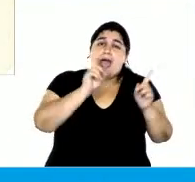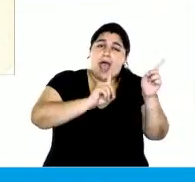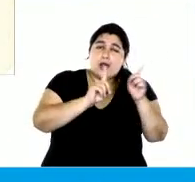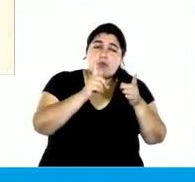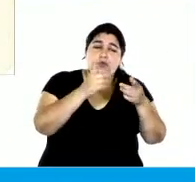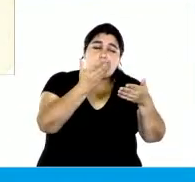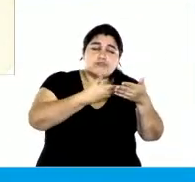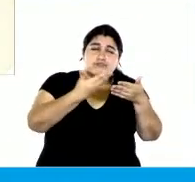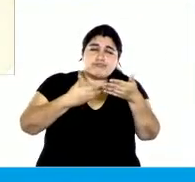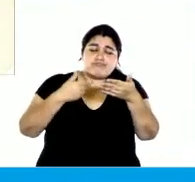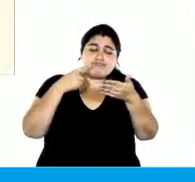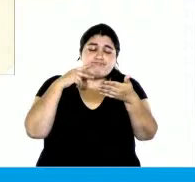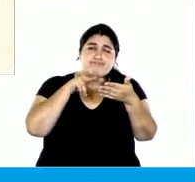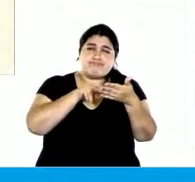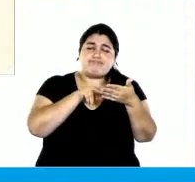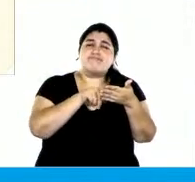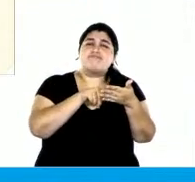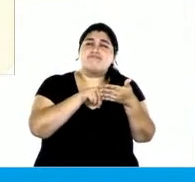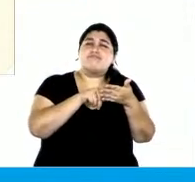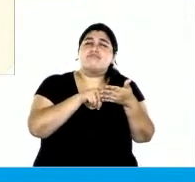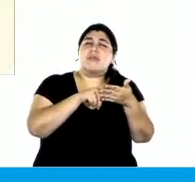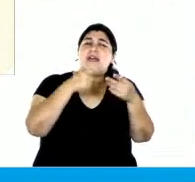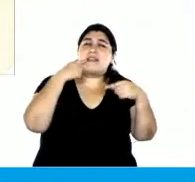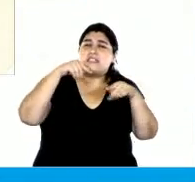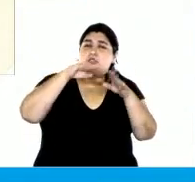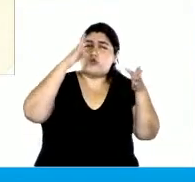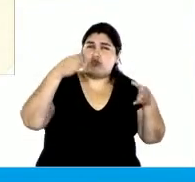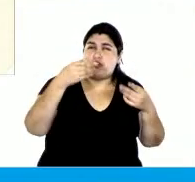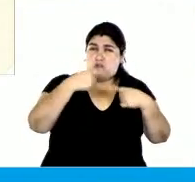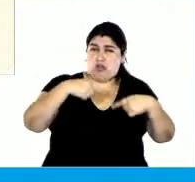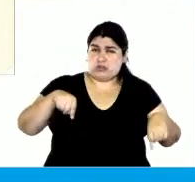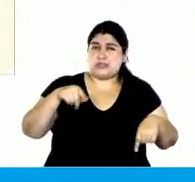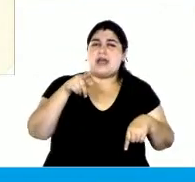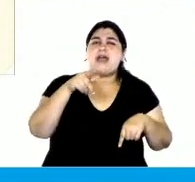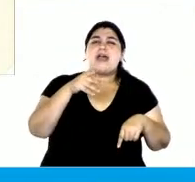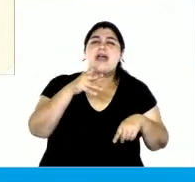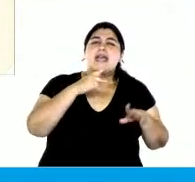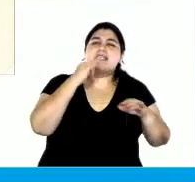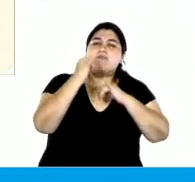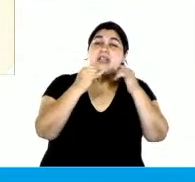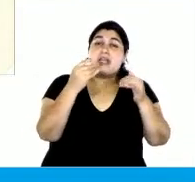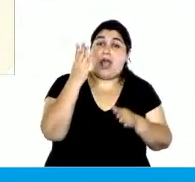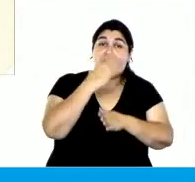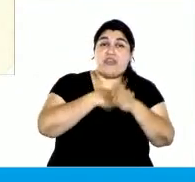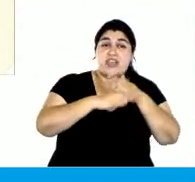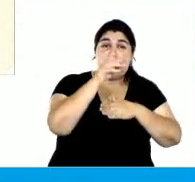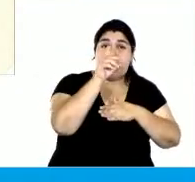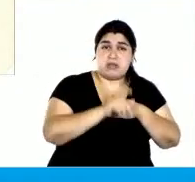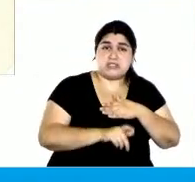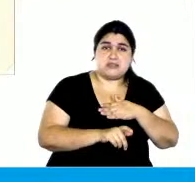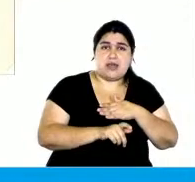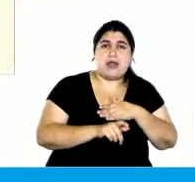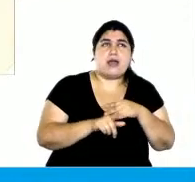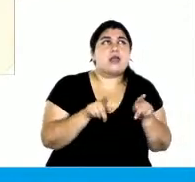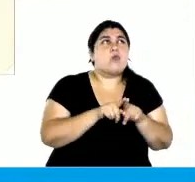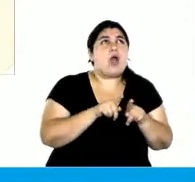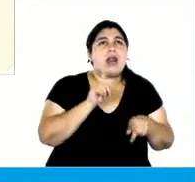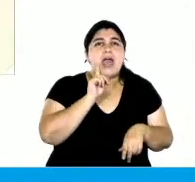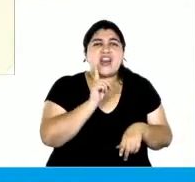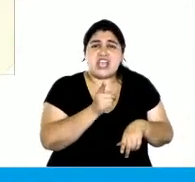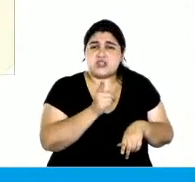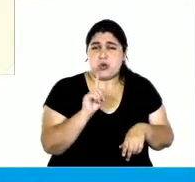documentos institucionales del Ejecutivo, explican que la discapacidad no es en sí misma una condición de riesgo.